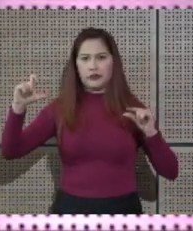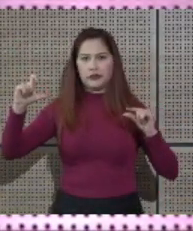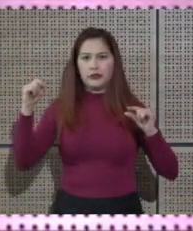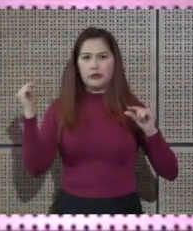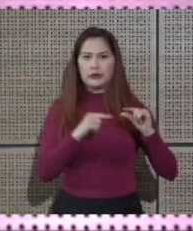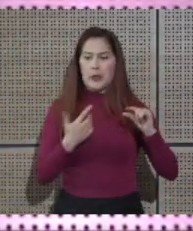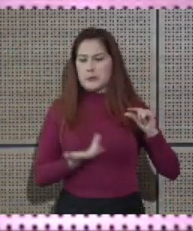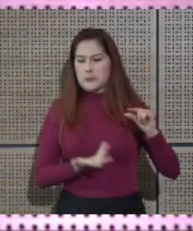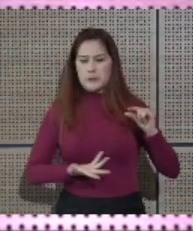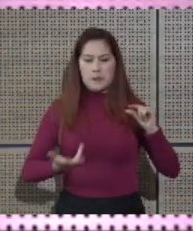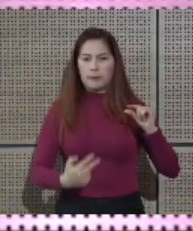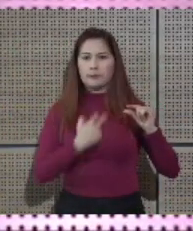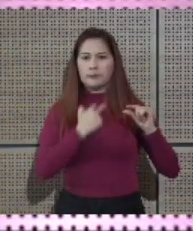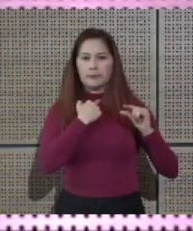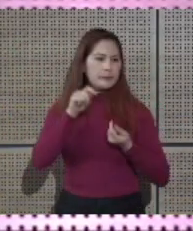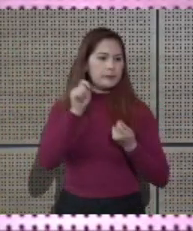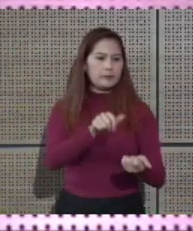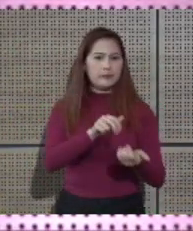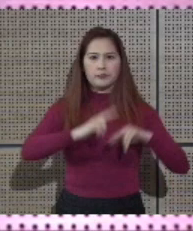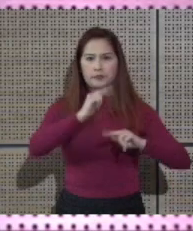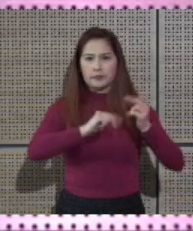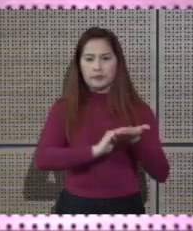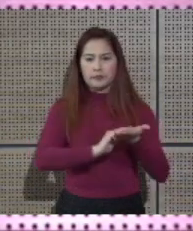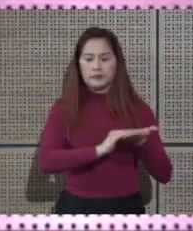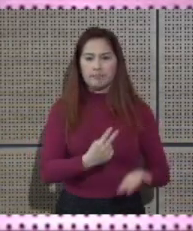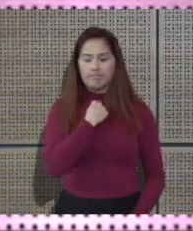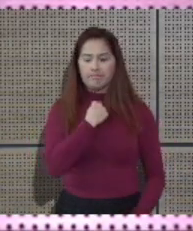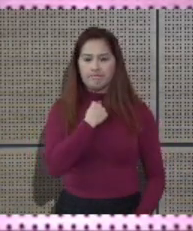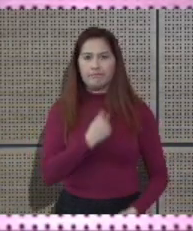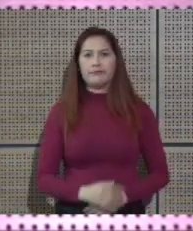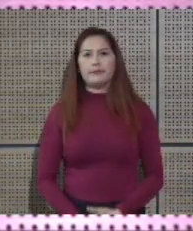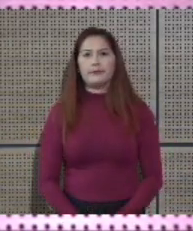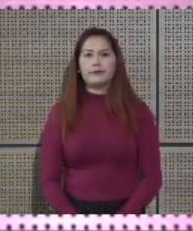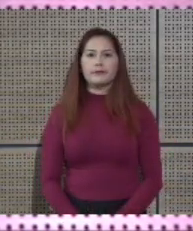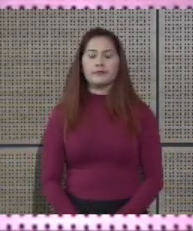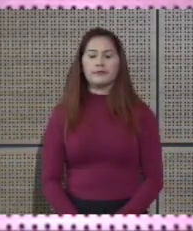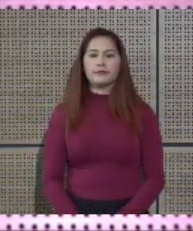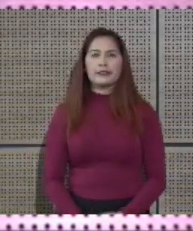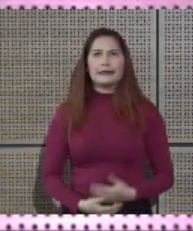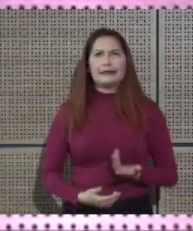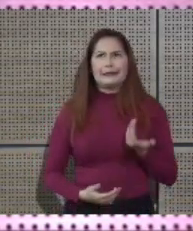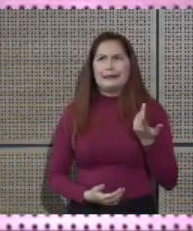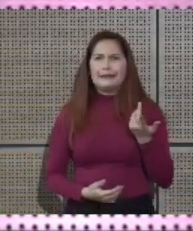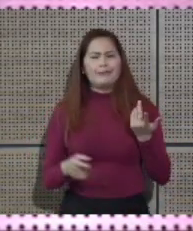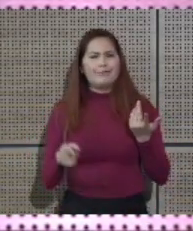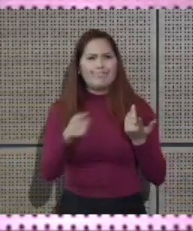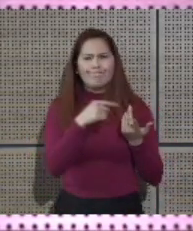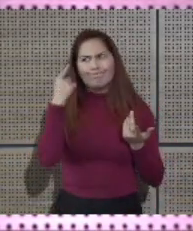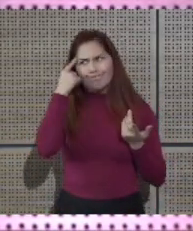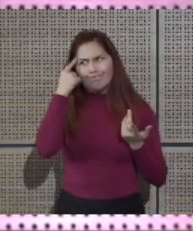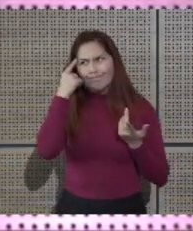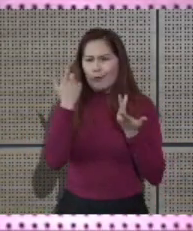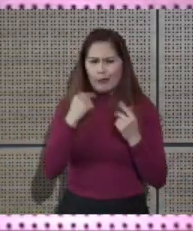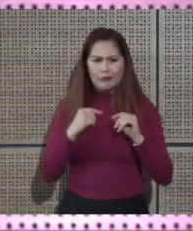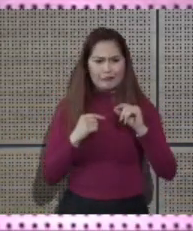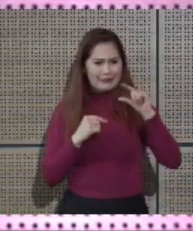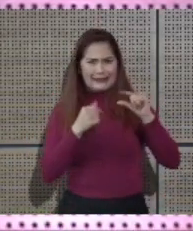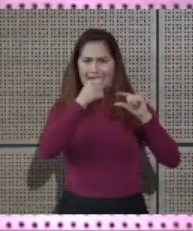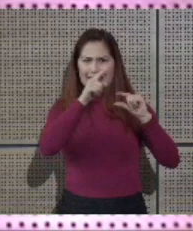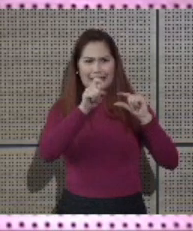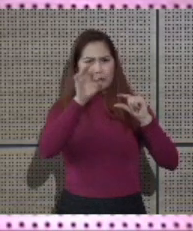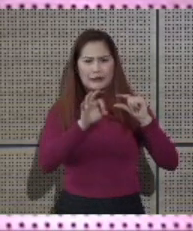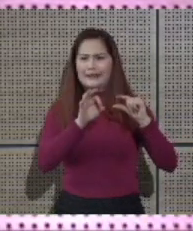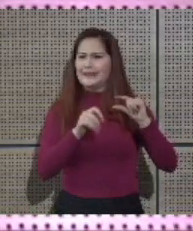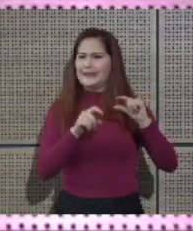fiscales, básicamente con una fórmula, que es no cobrarle más a los que ya pagan, porque los que ya pagan, pagan